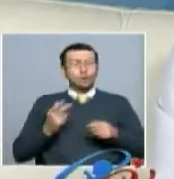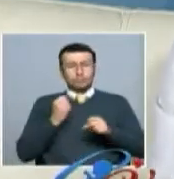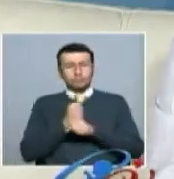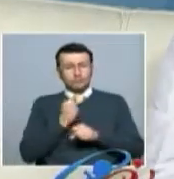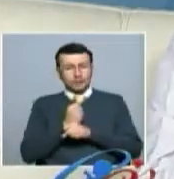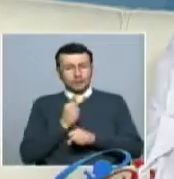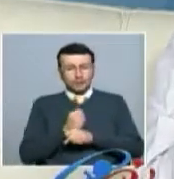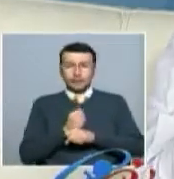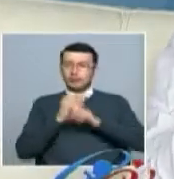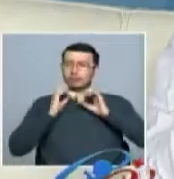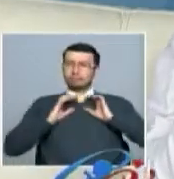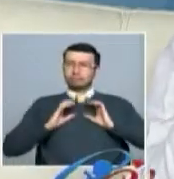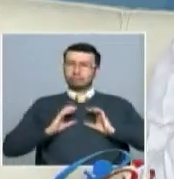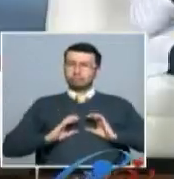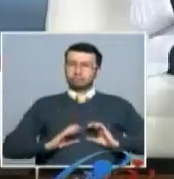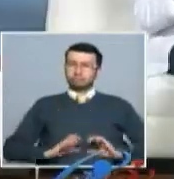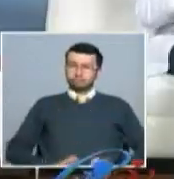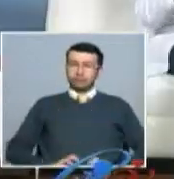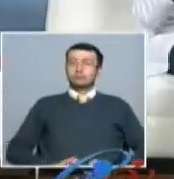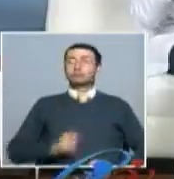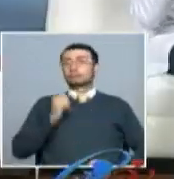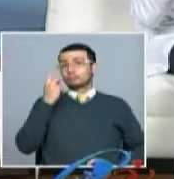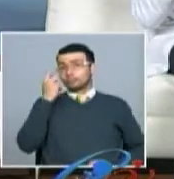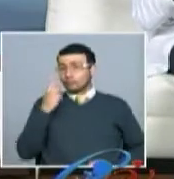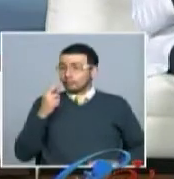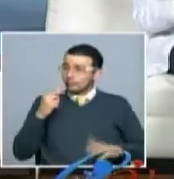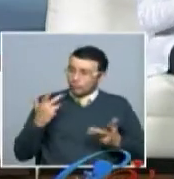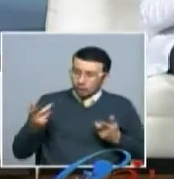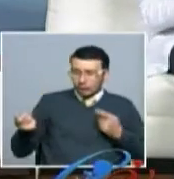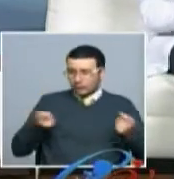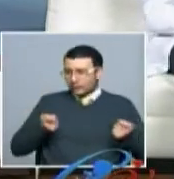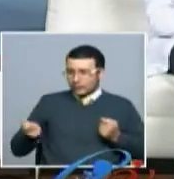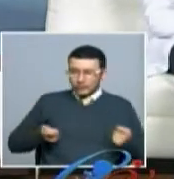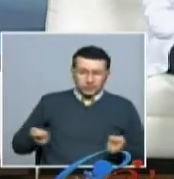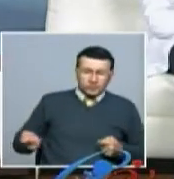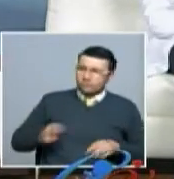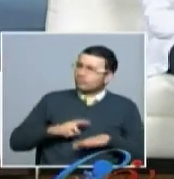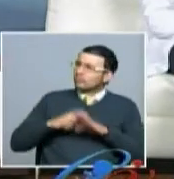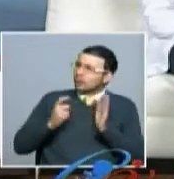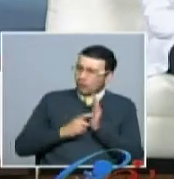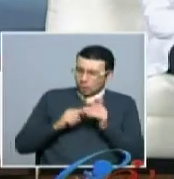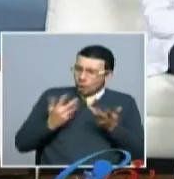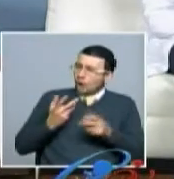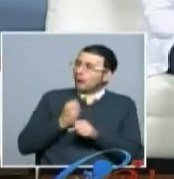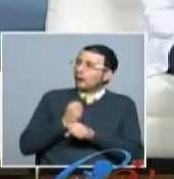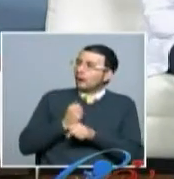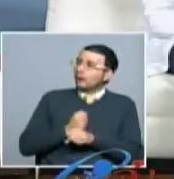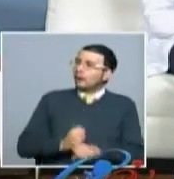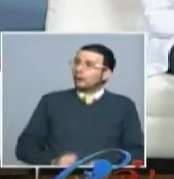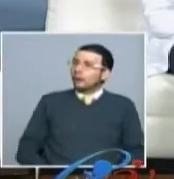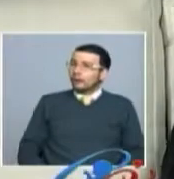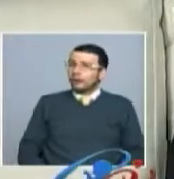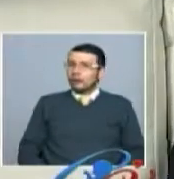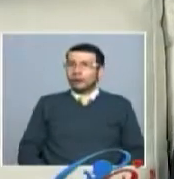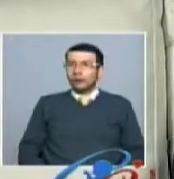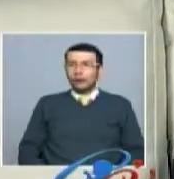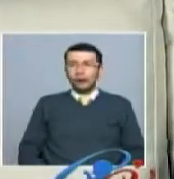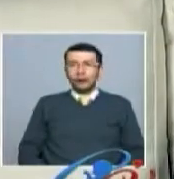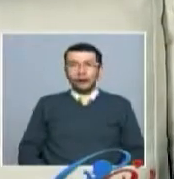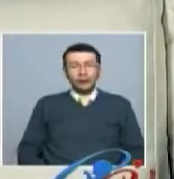humano para poder entender toda esa anatomía, esa neuroanatomía? La anatomía es la